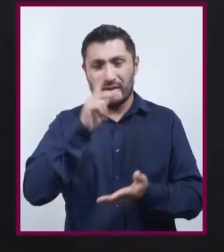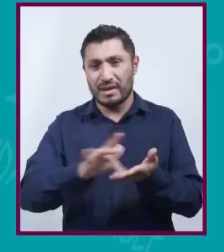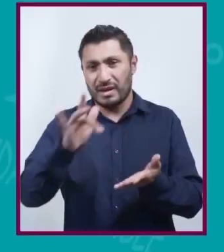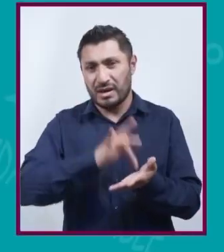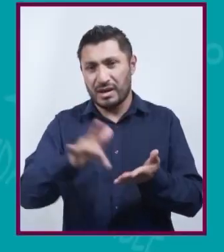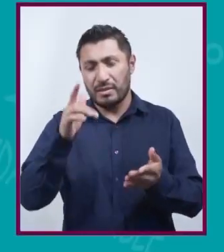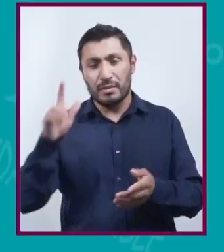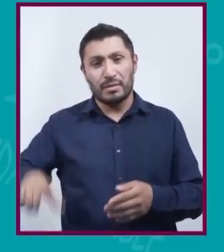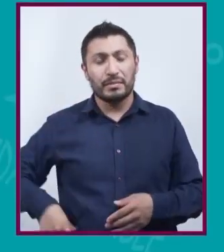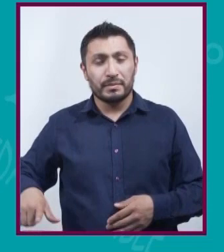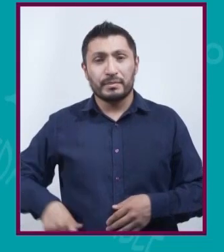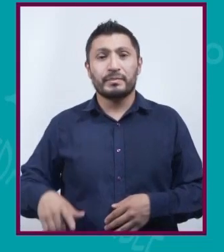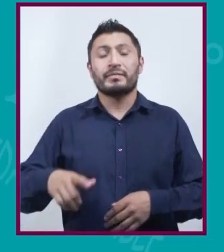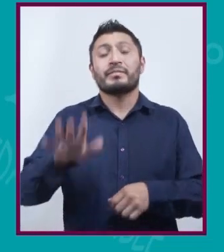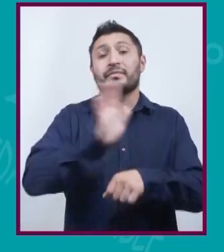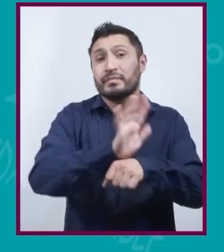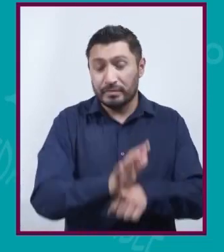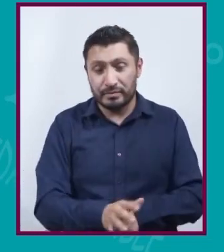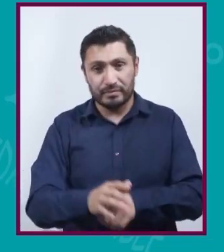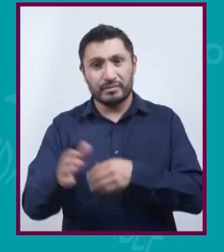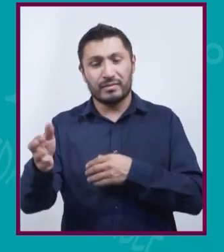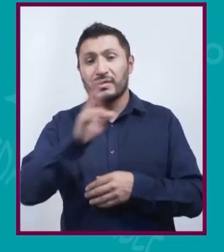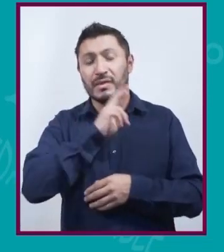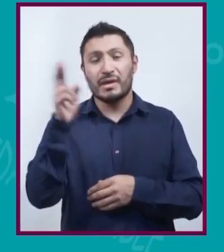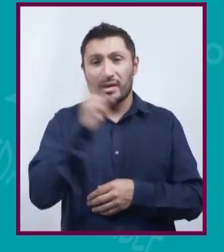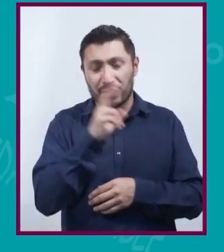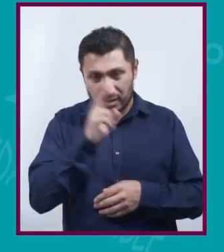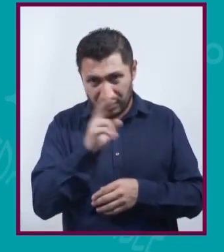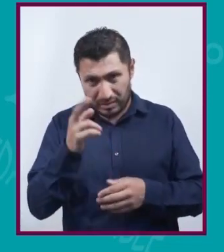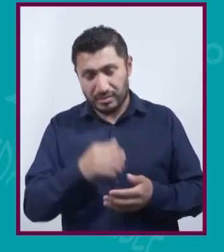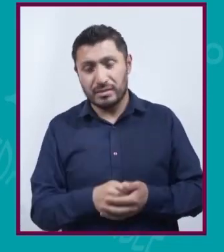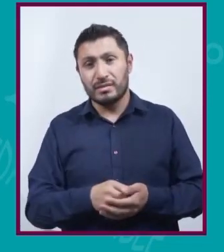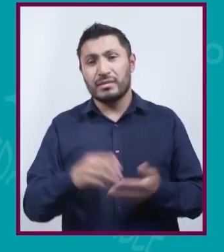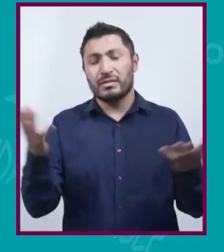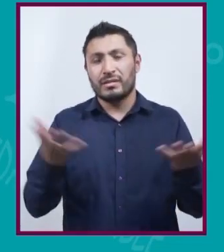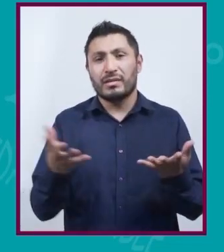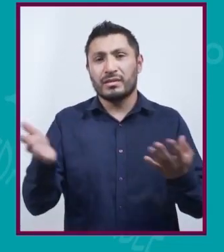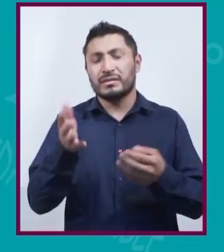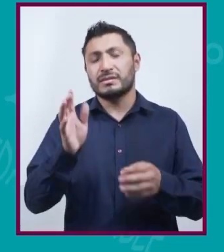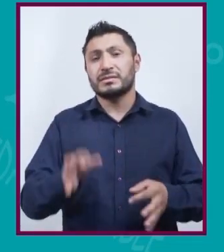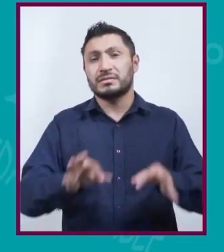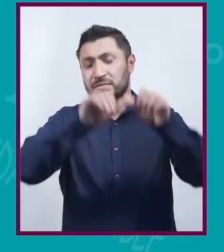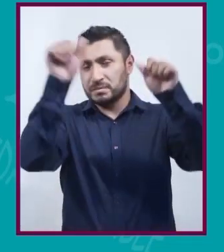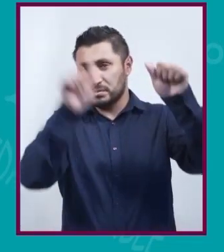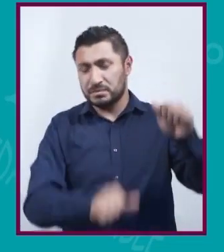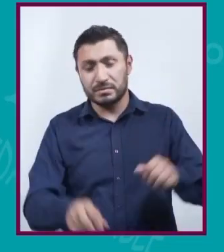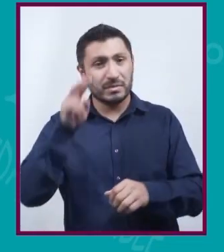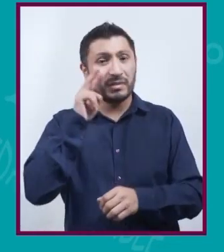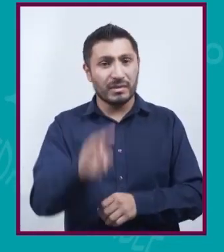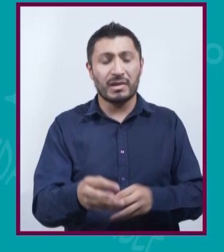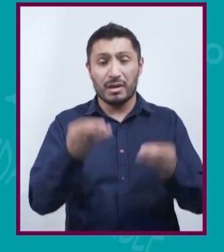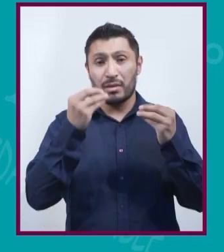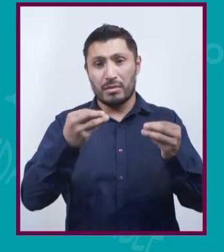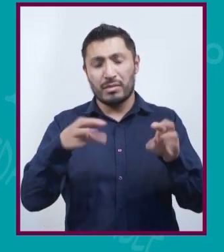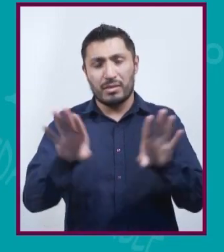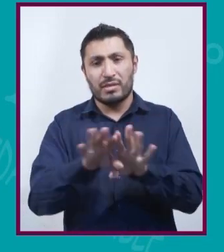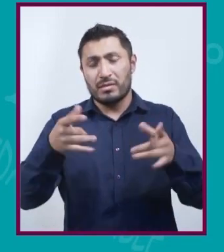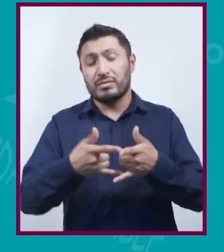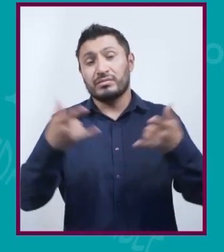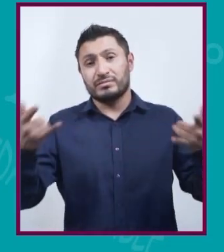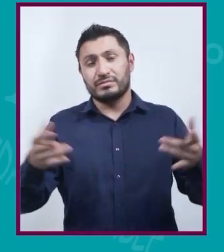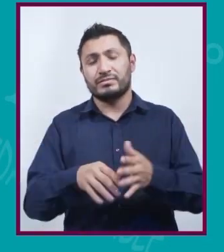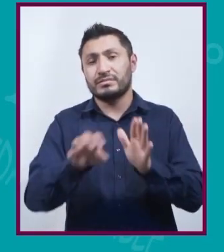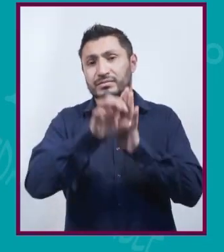analfabetismo. De esta forma, con el apoyo gubernamental, los cineastas de vanguardia rusos crearon verdaderas obras maestras